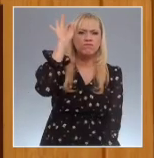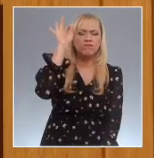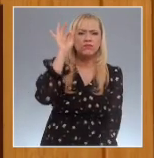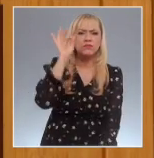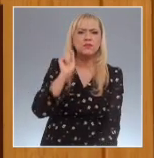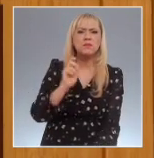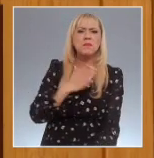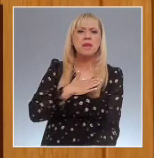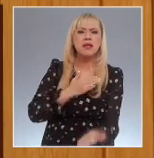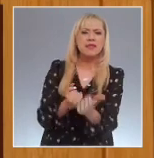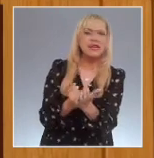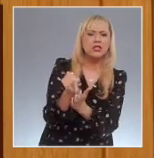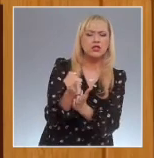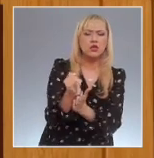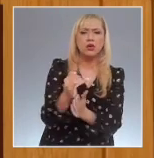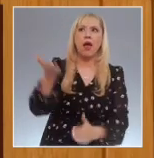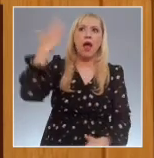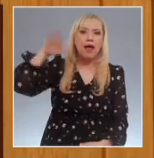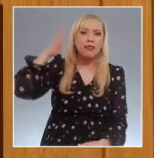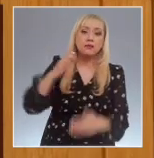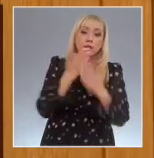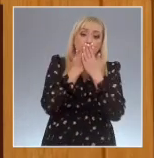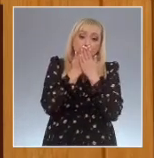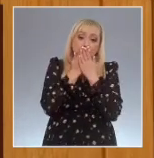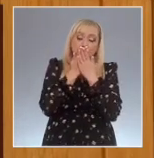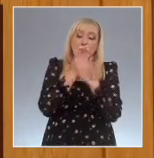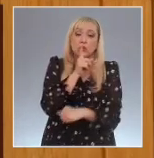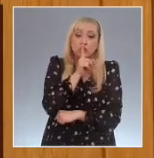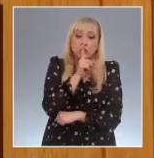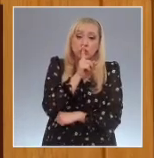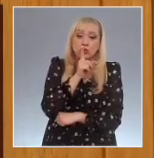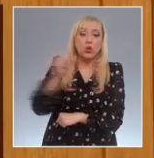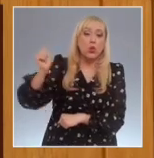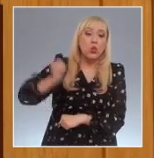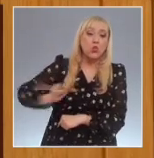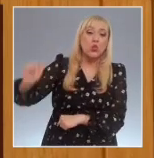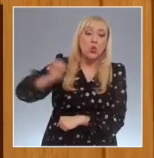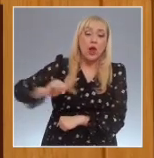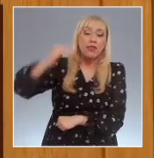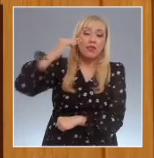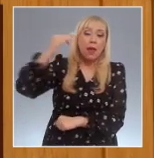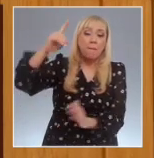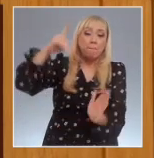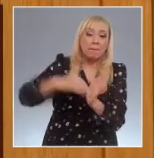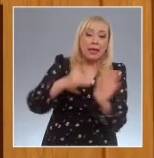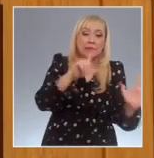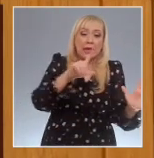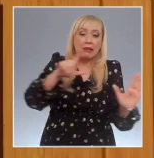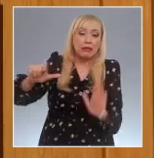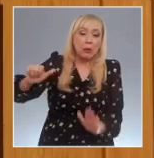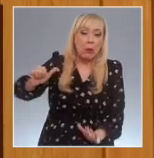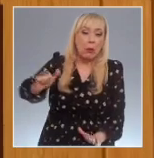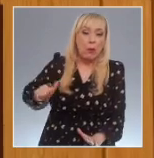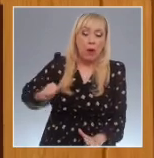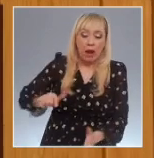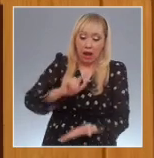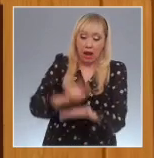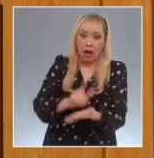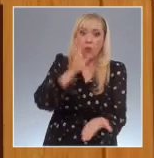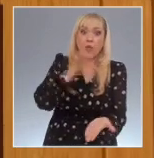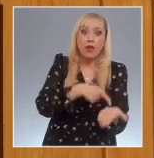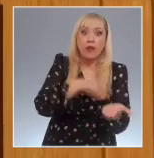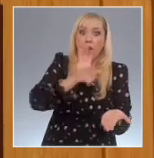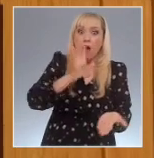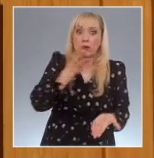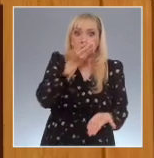XVIII, apenas la boca que pronuncia las palabras de la ley, aunque debe pronunciarla, sino que son un factor de bienestar,